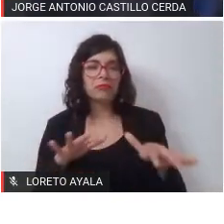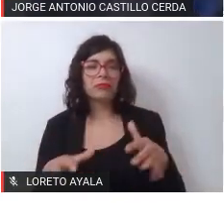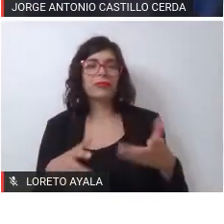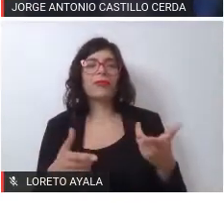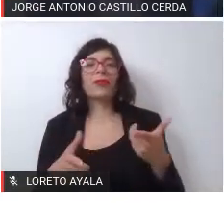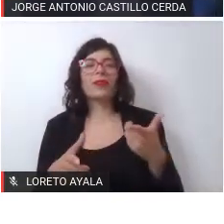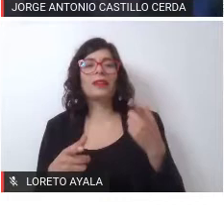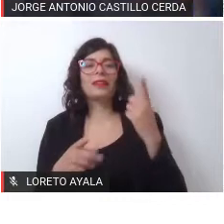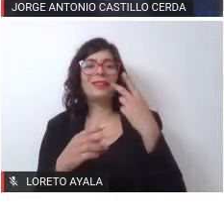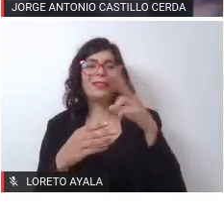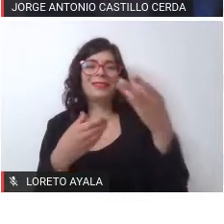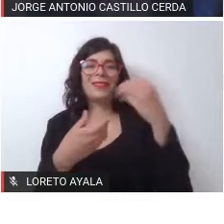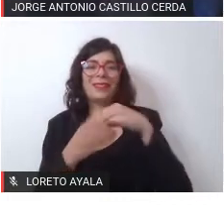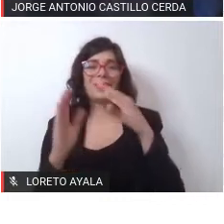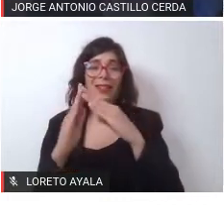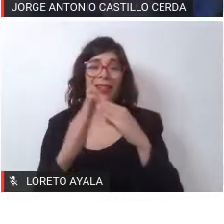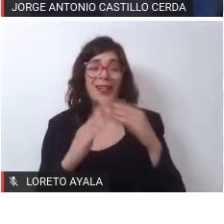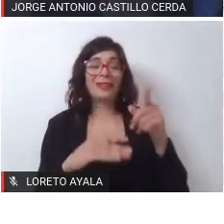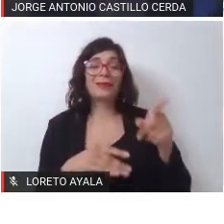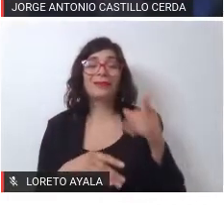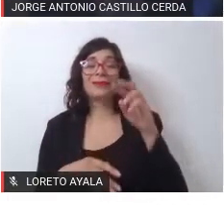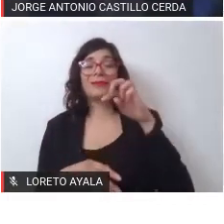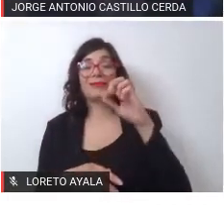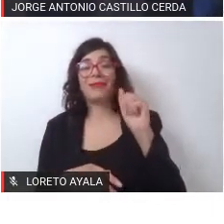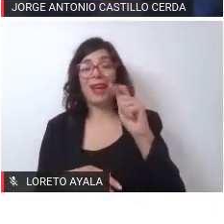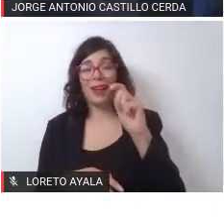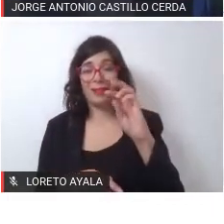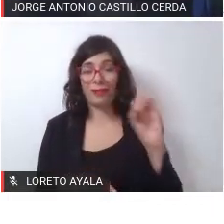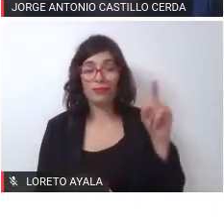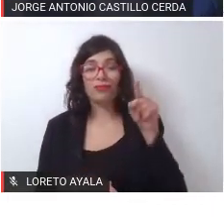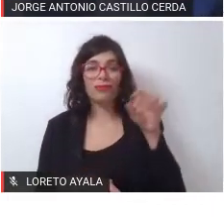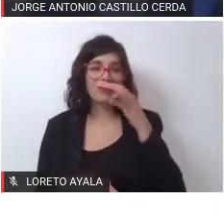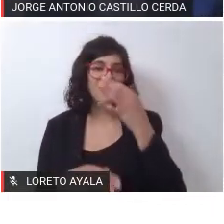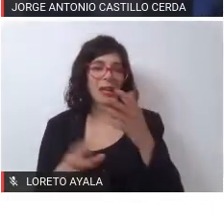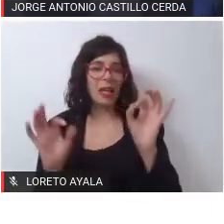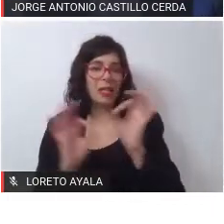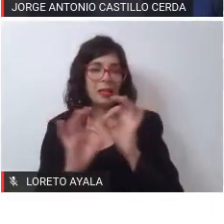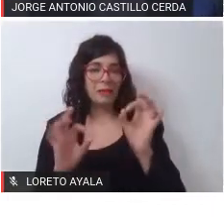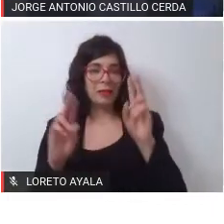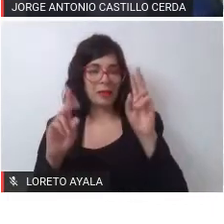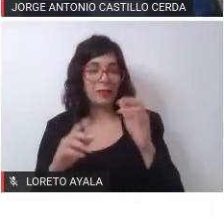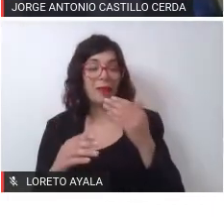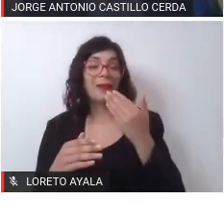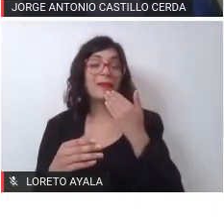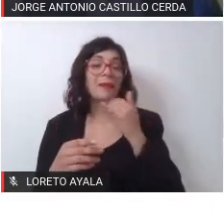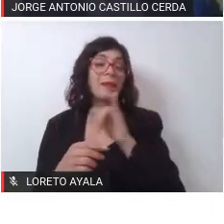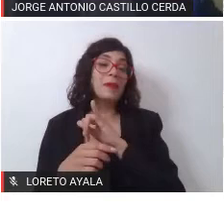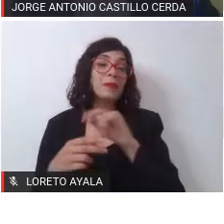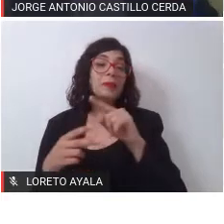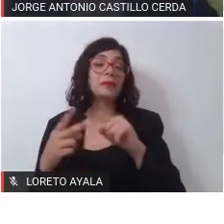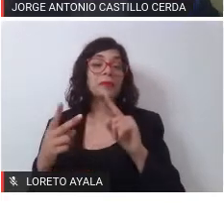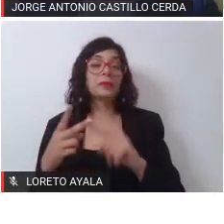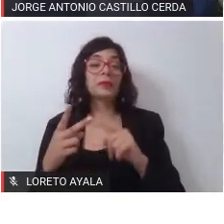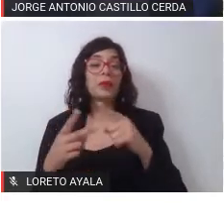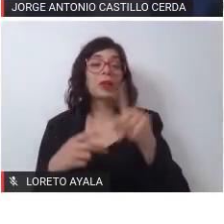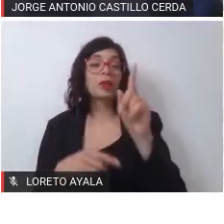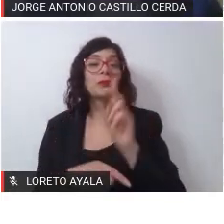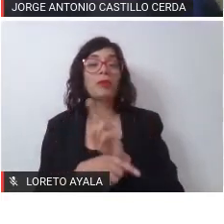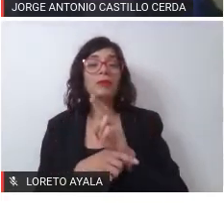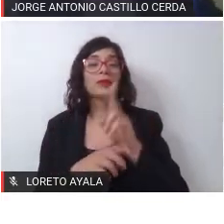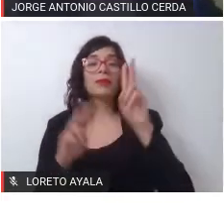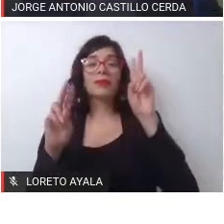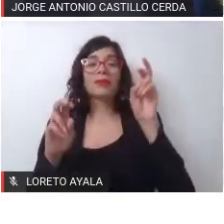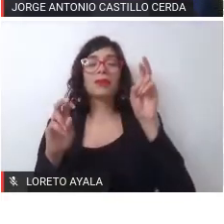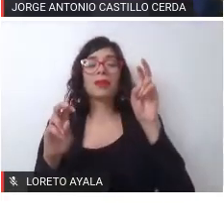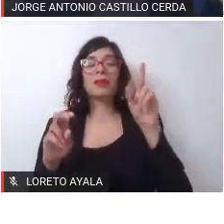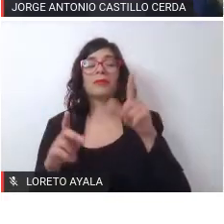en el hogar. Pato nos paseó por esas temáticas. También vimos con los profesionales de la unidad de currículum